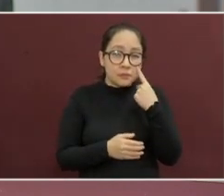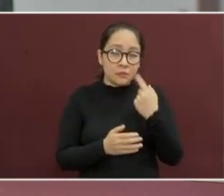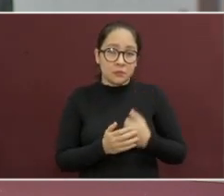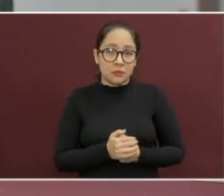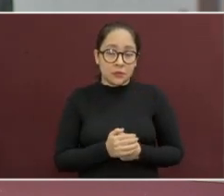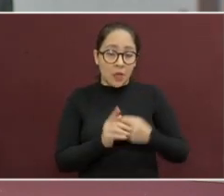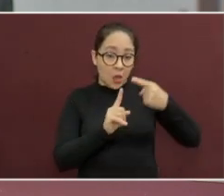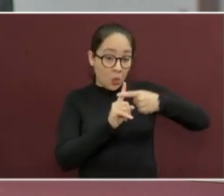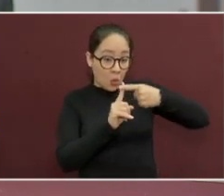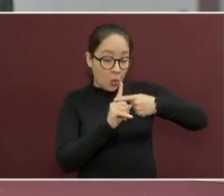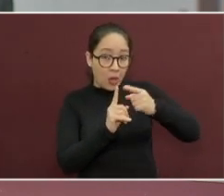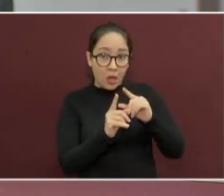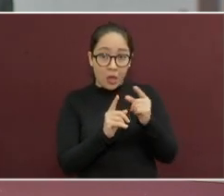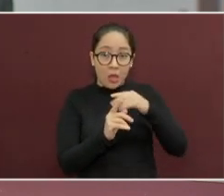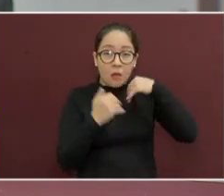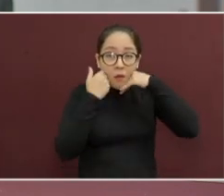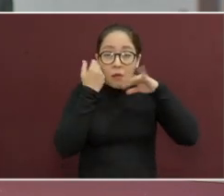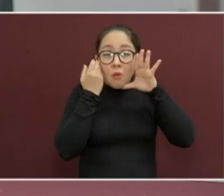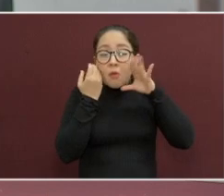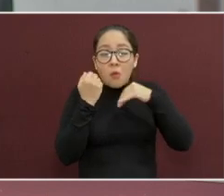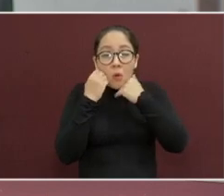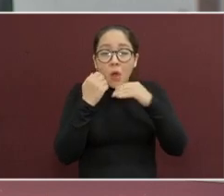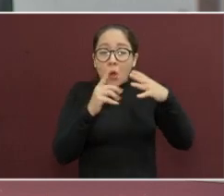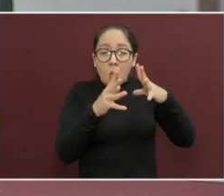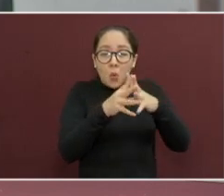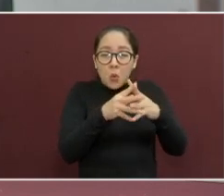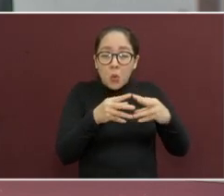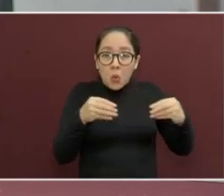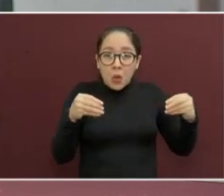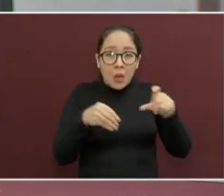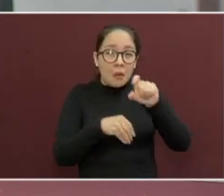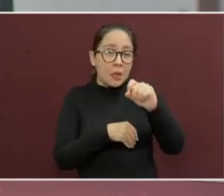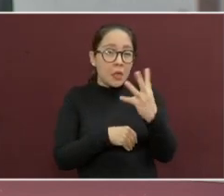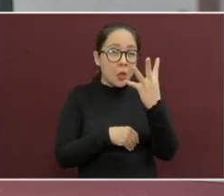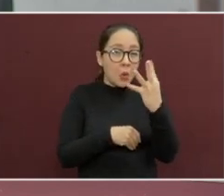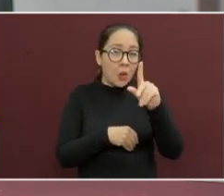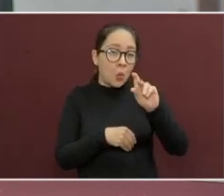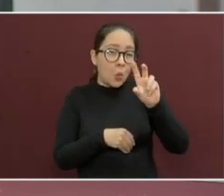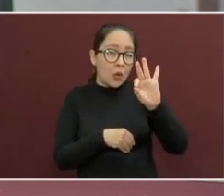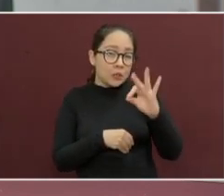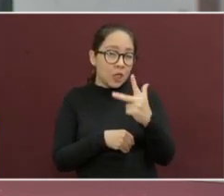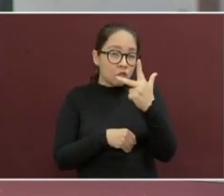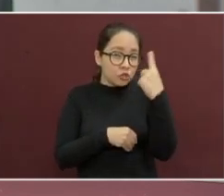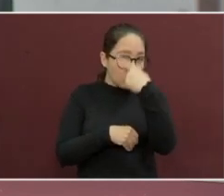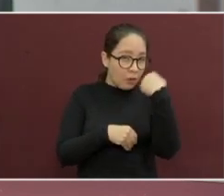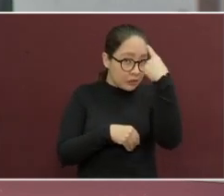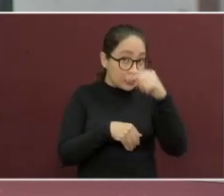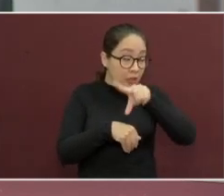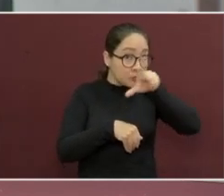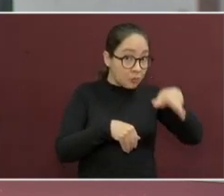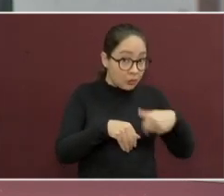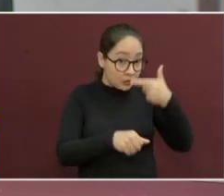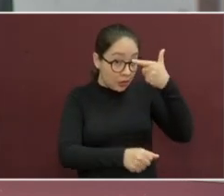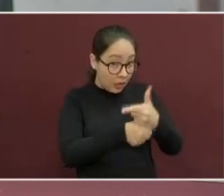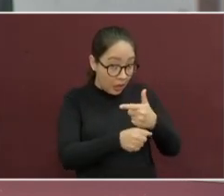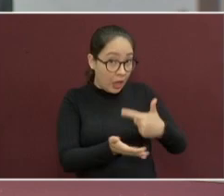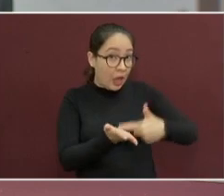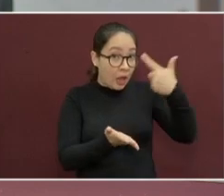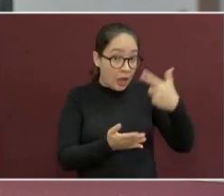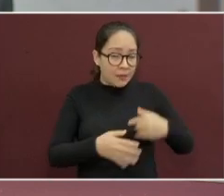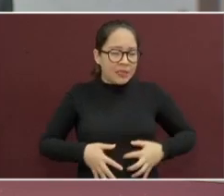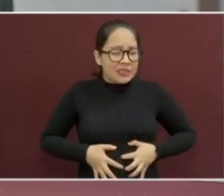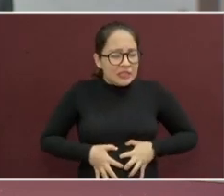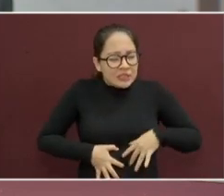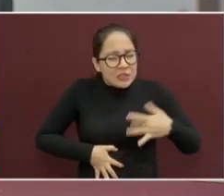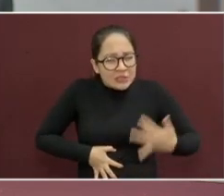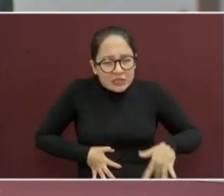que haya desaparecido la fiebre la atención médica inmediata debe darse si se presenta dolor o molestias en el estómago